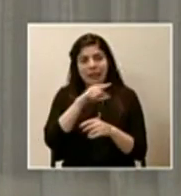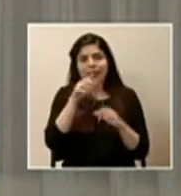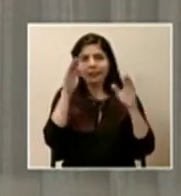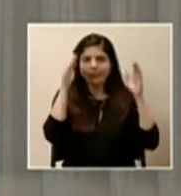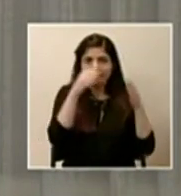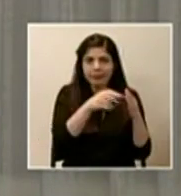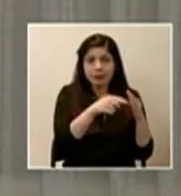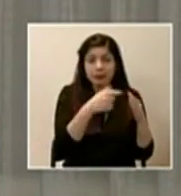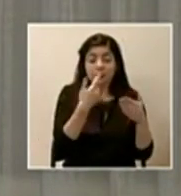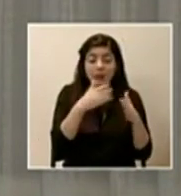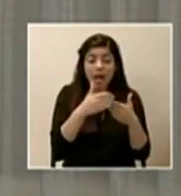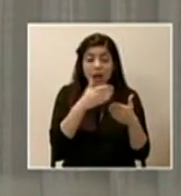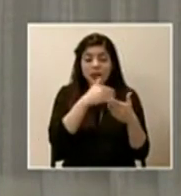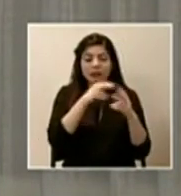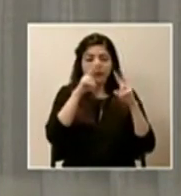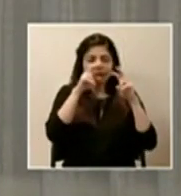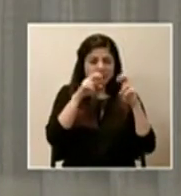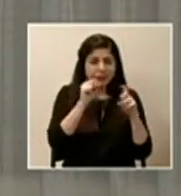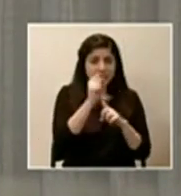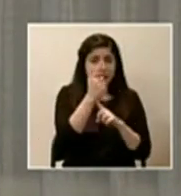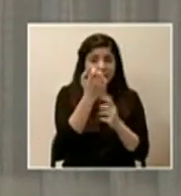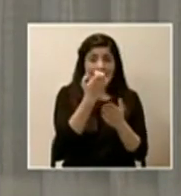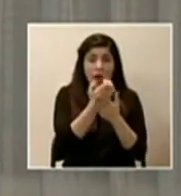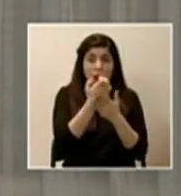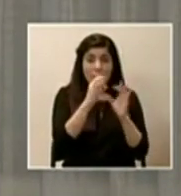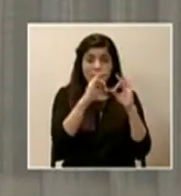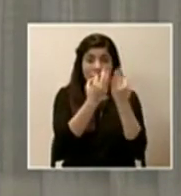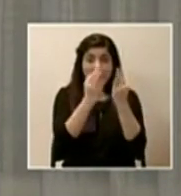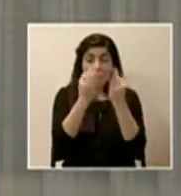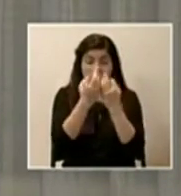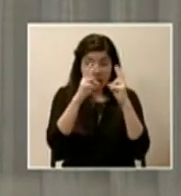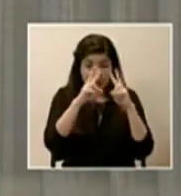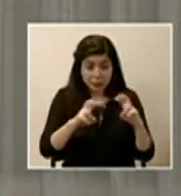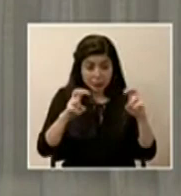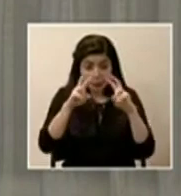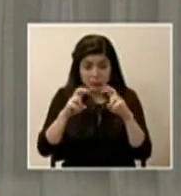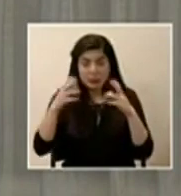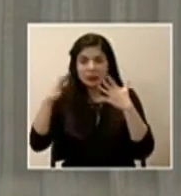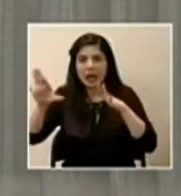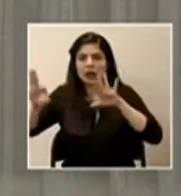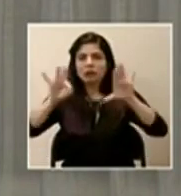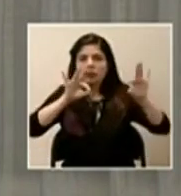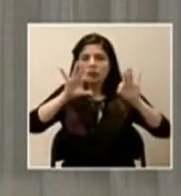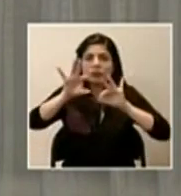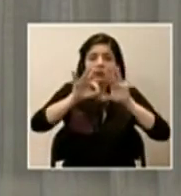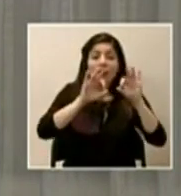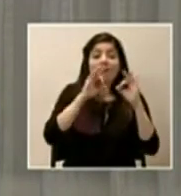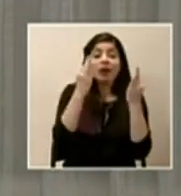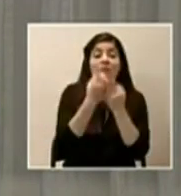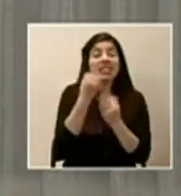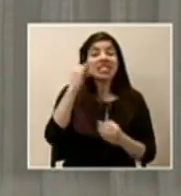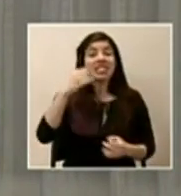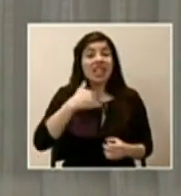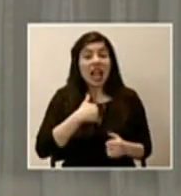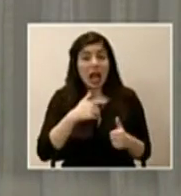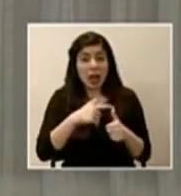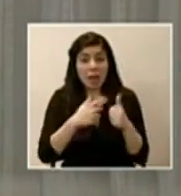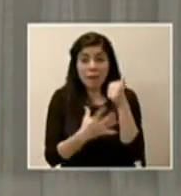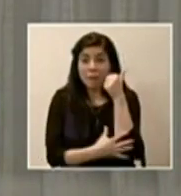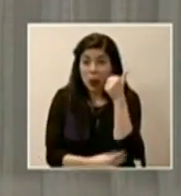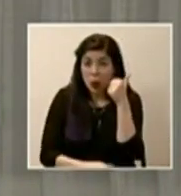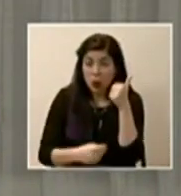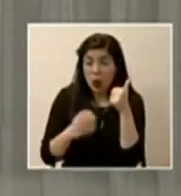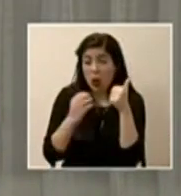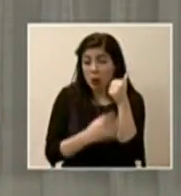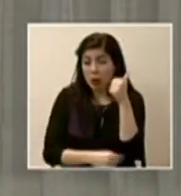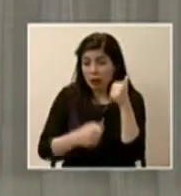Teniendo ya la valoración socioeconómica de estas familias, se han priorizado aquellas que tienen una, no solo una condición de pobreza o pobreza